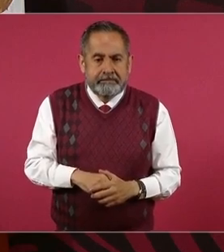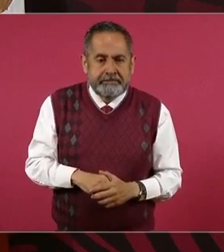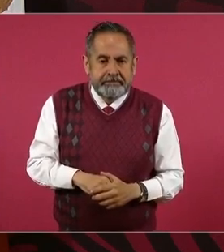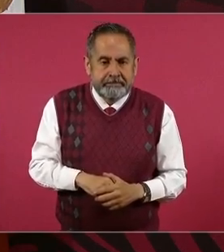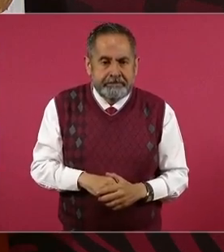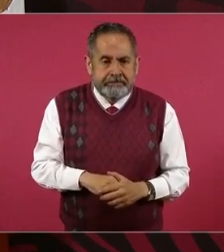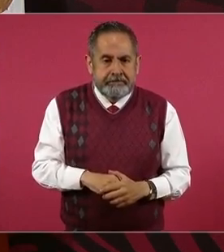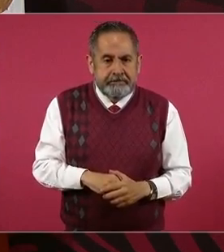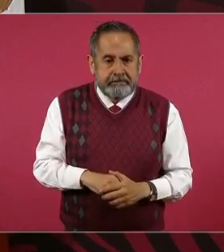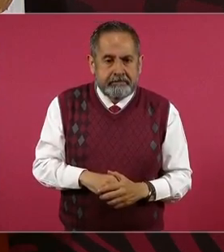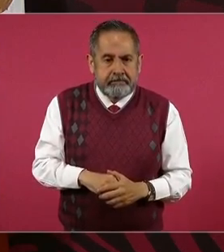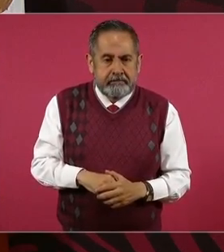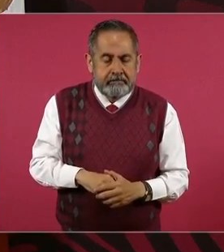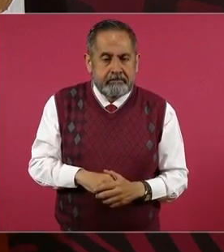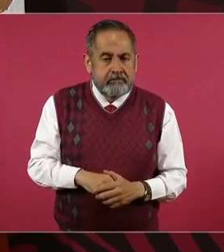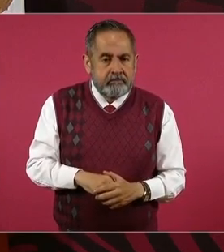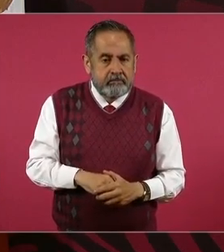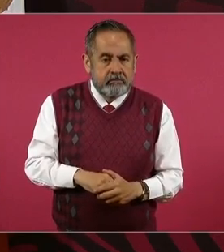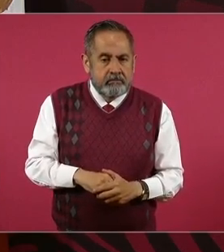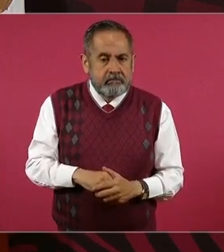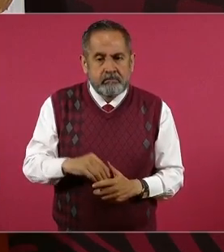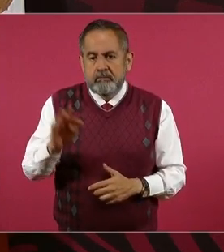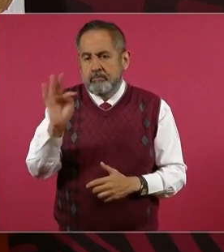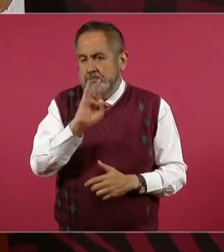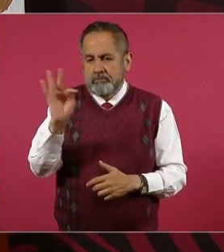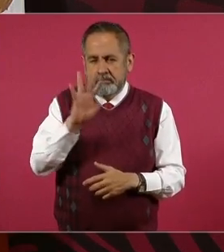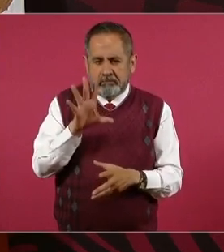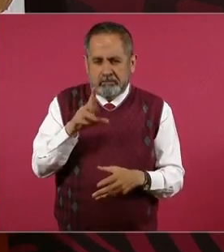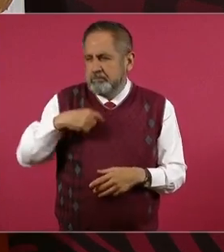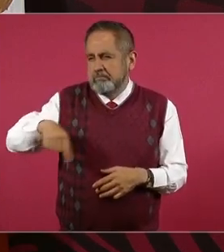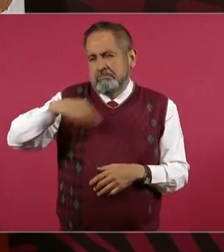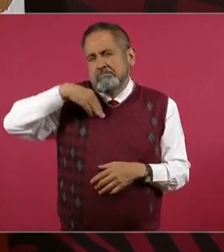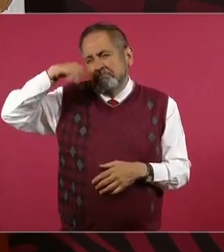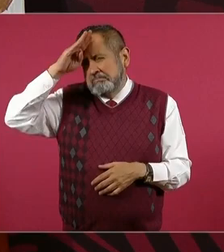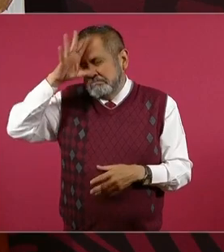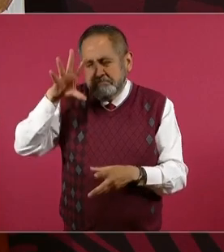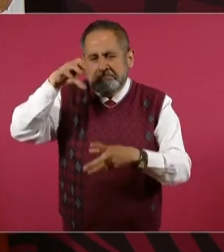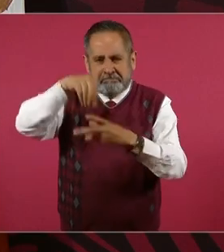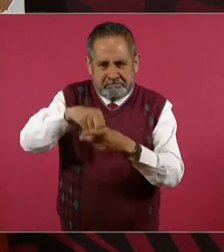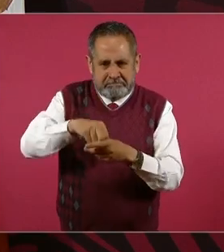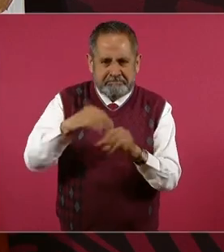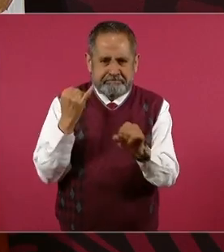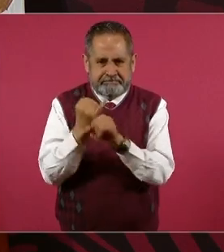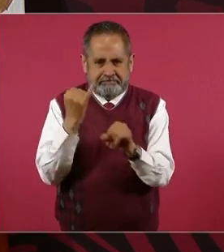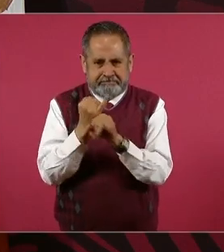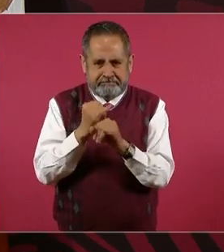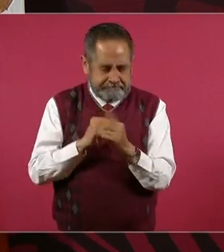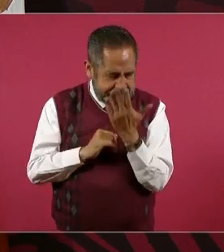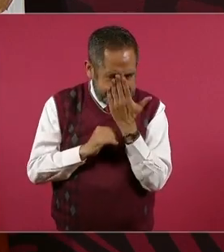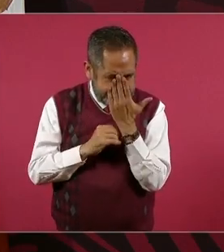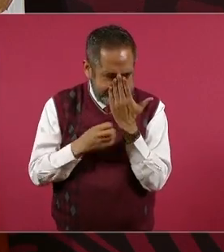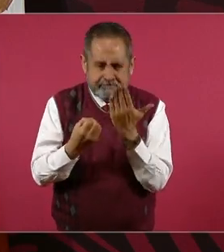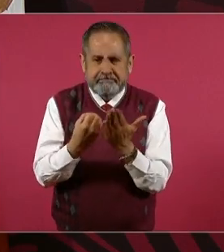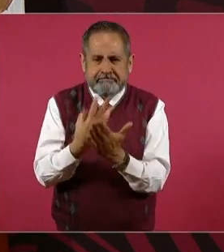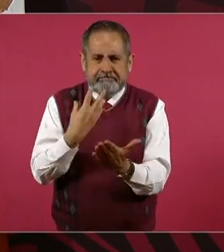si estamos en una red social ya estamos